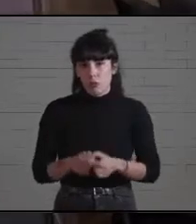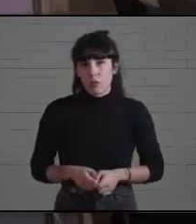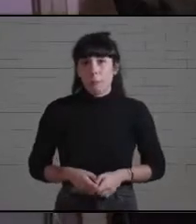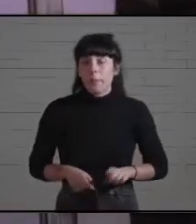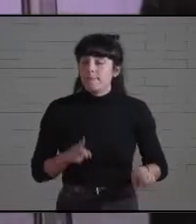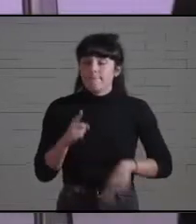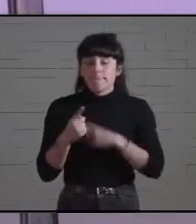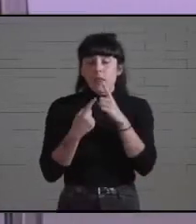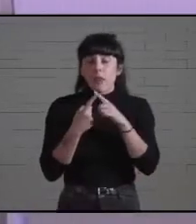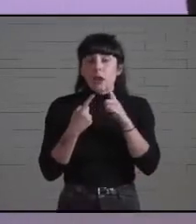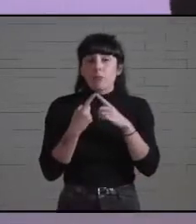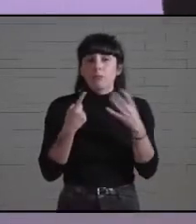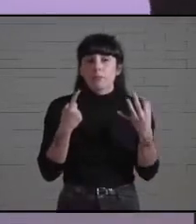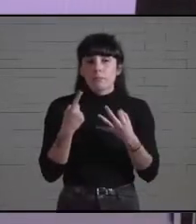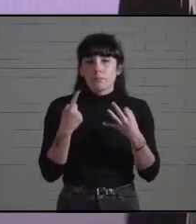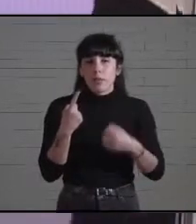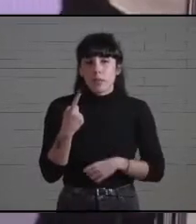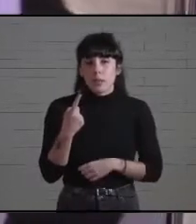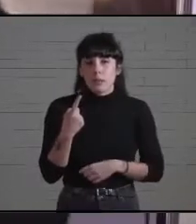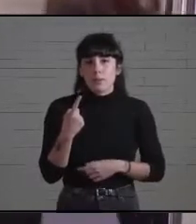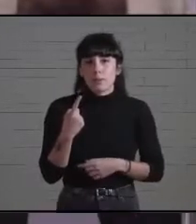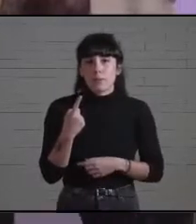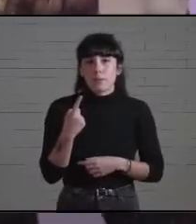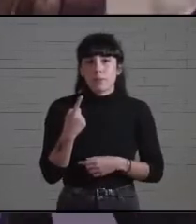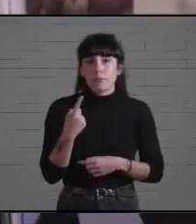Lo primero del todo es que hemos